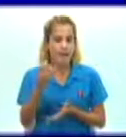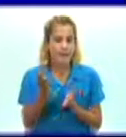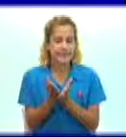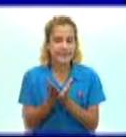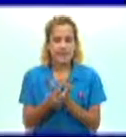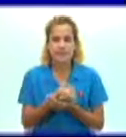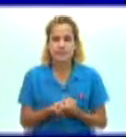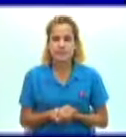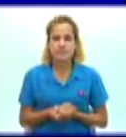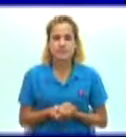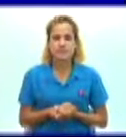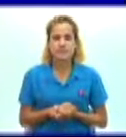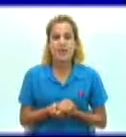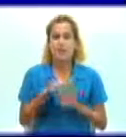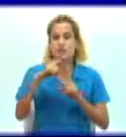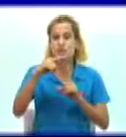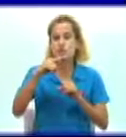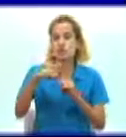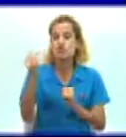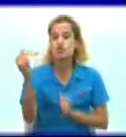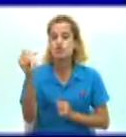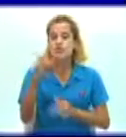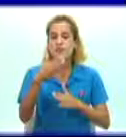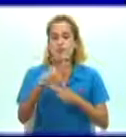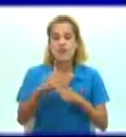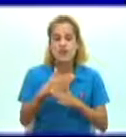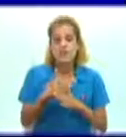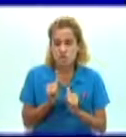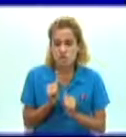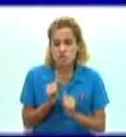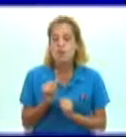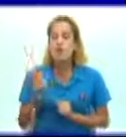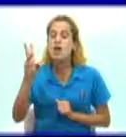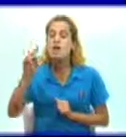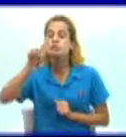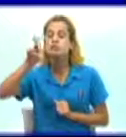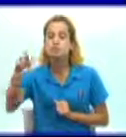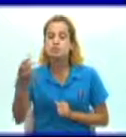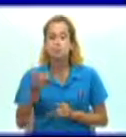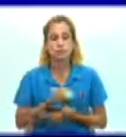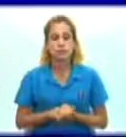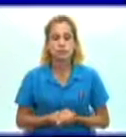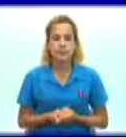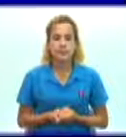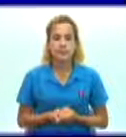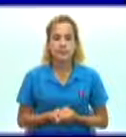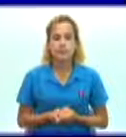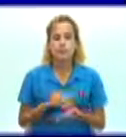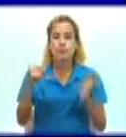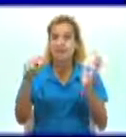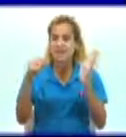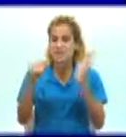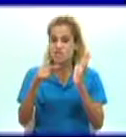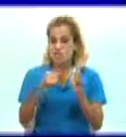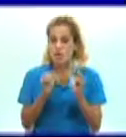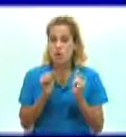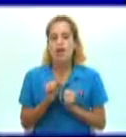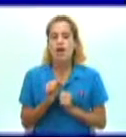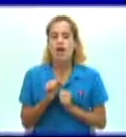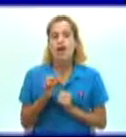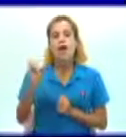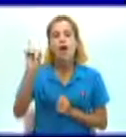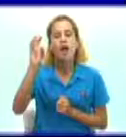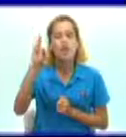ejercitarás la adición y sustracción de fracciones comunes y expresiones en notación decimal, la multiplicación de expresiones en